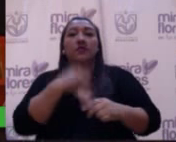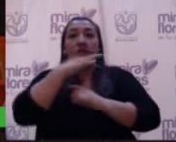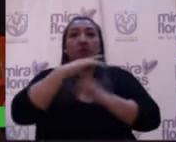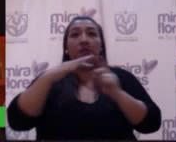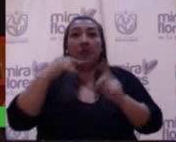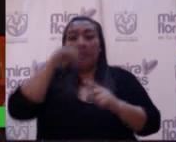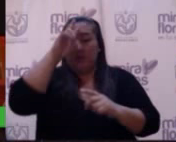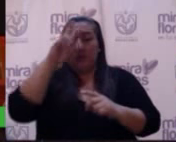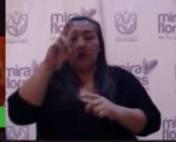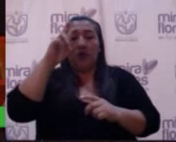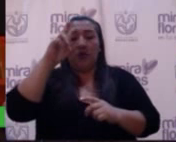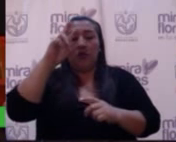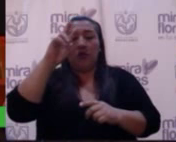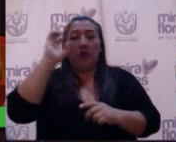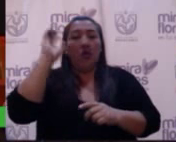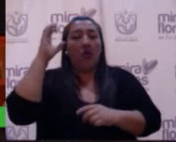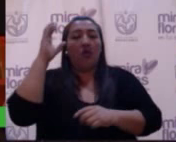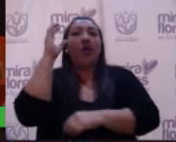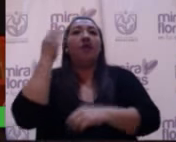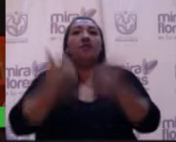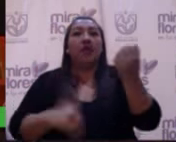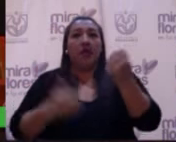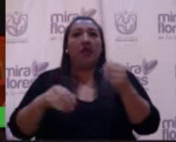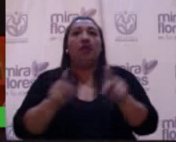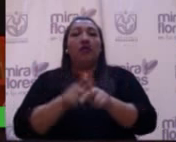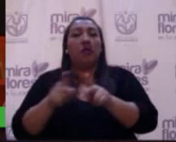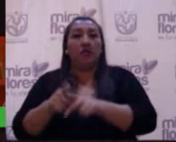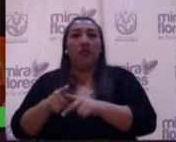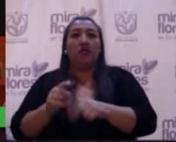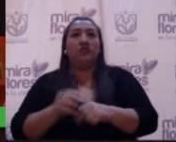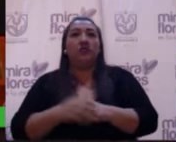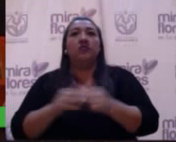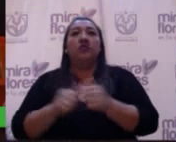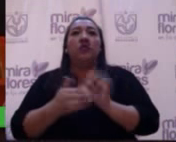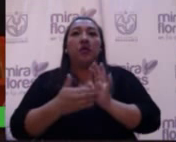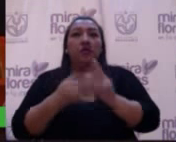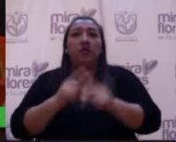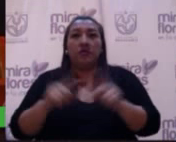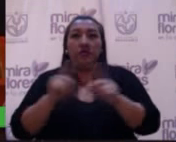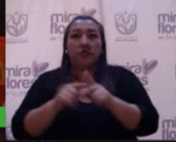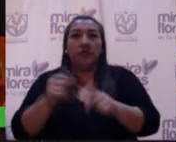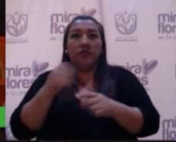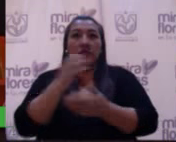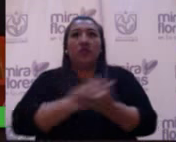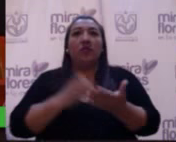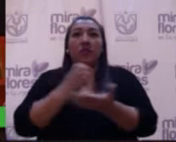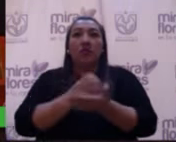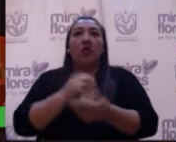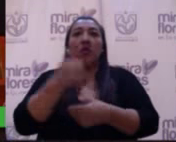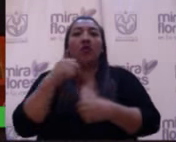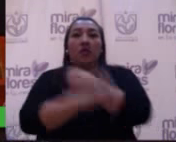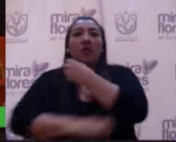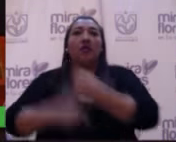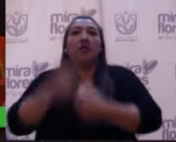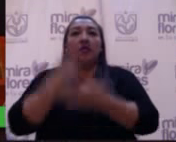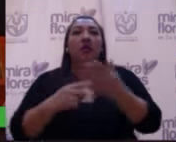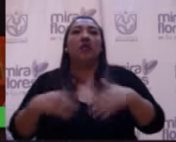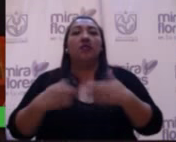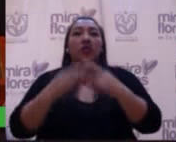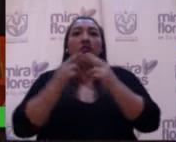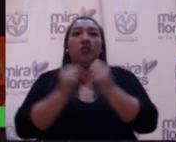Perú, Colombia y México, así como con la representación local de otras dos ciudades de dichos países para